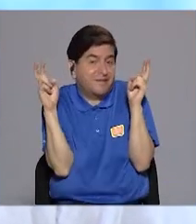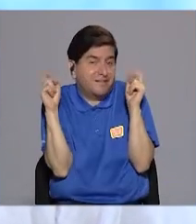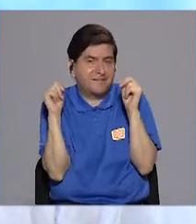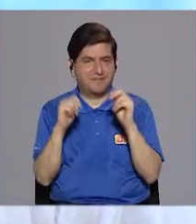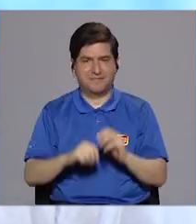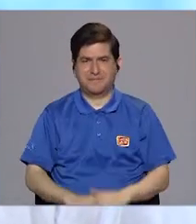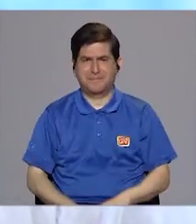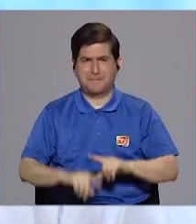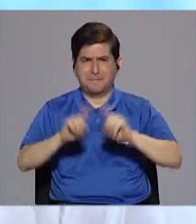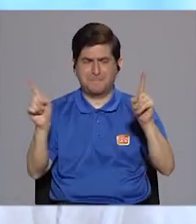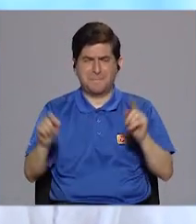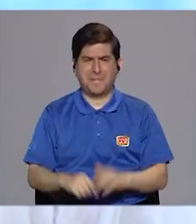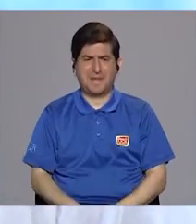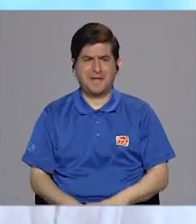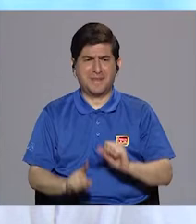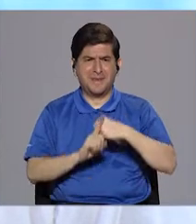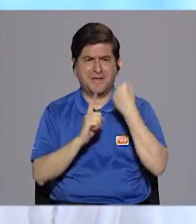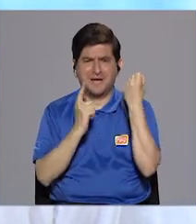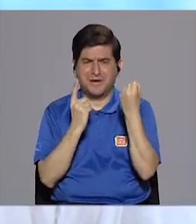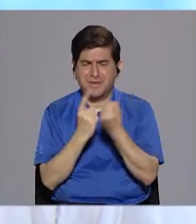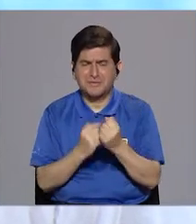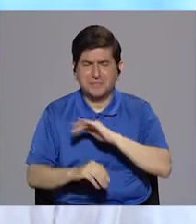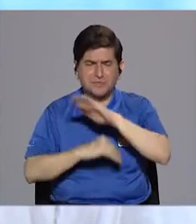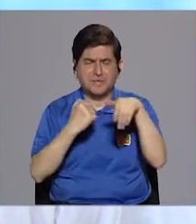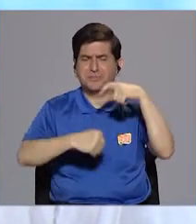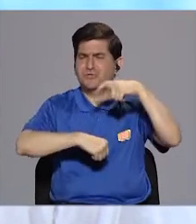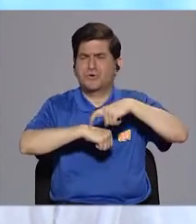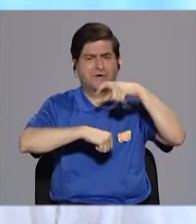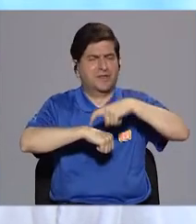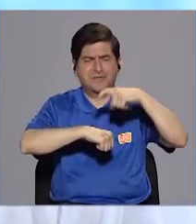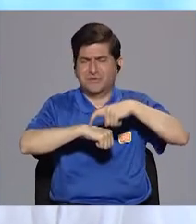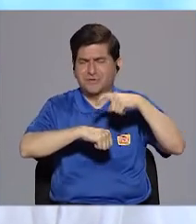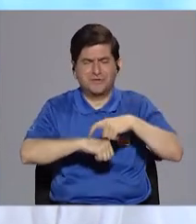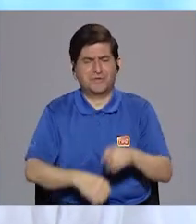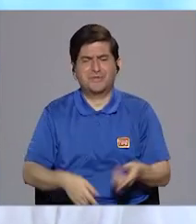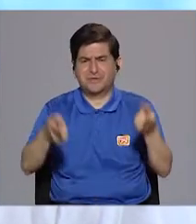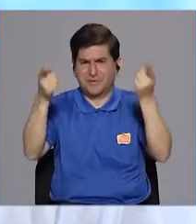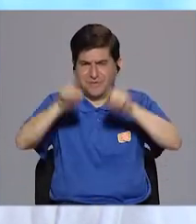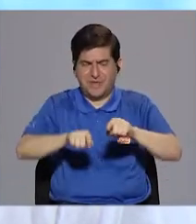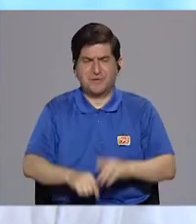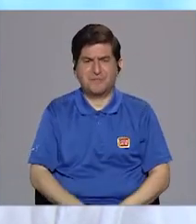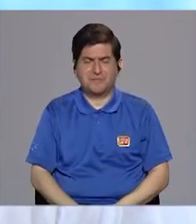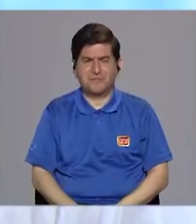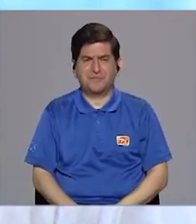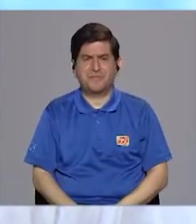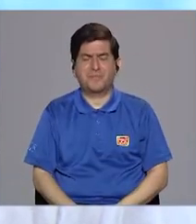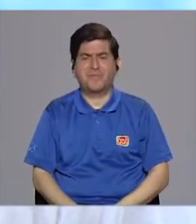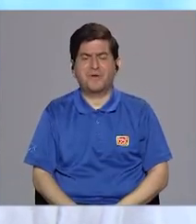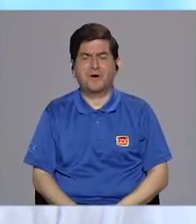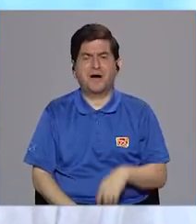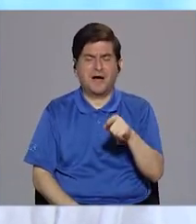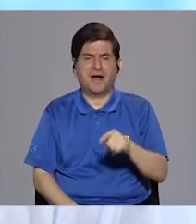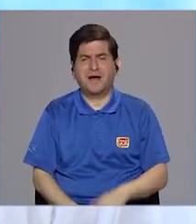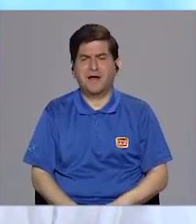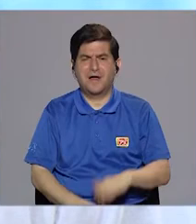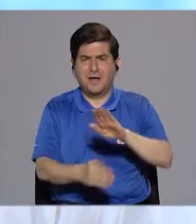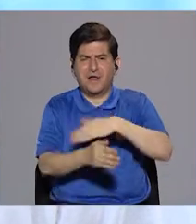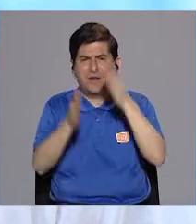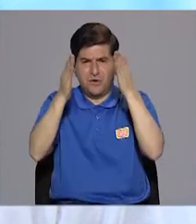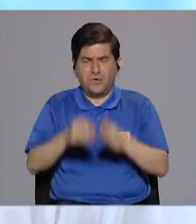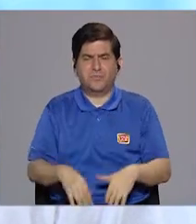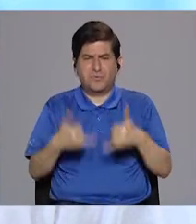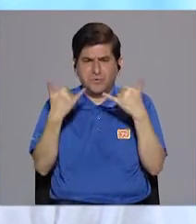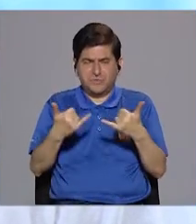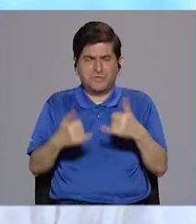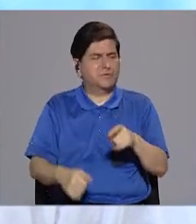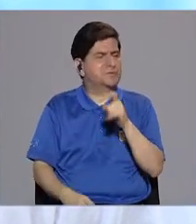Pero es un mal endémico. En todas las épocas, los autores contemporáneos han tenido